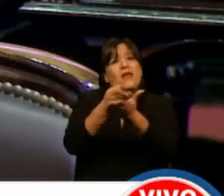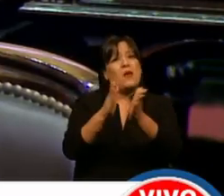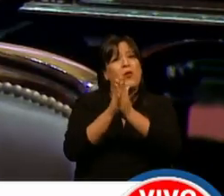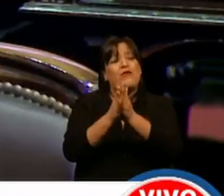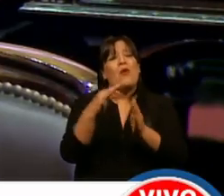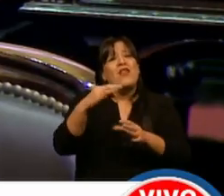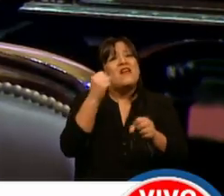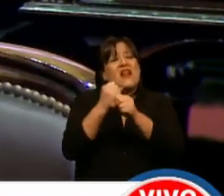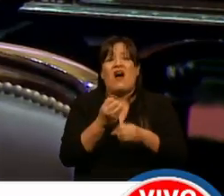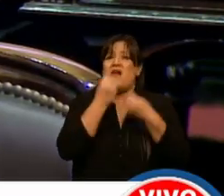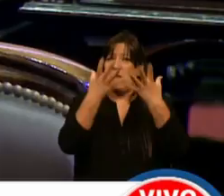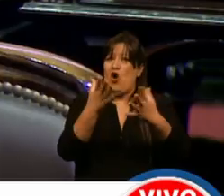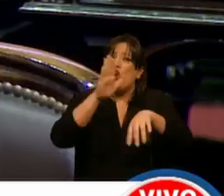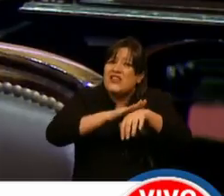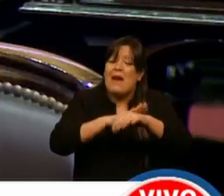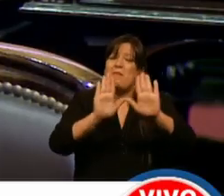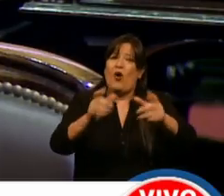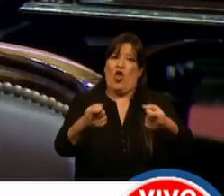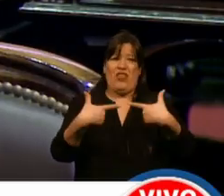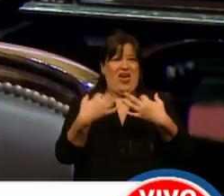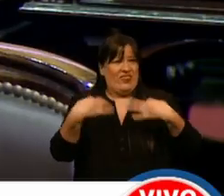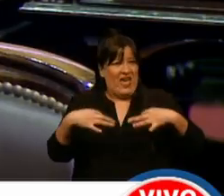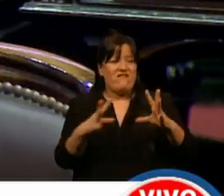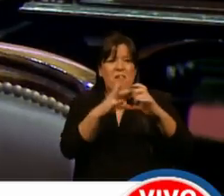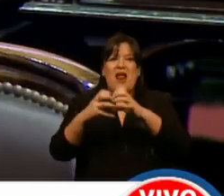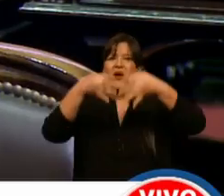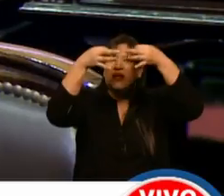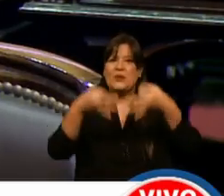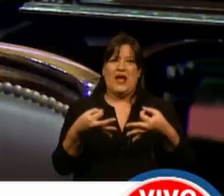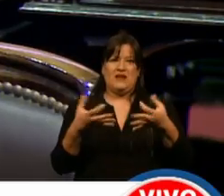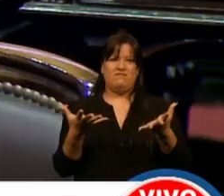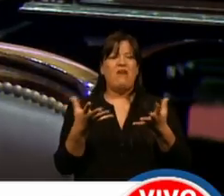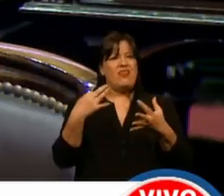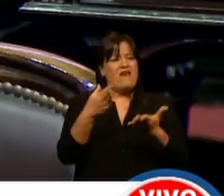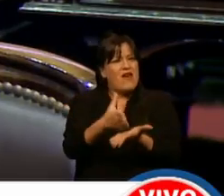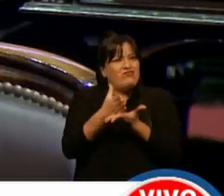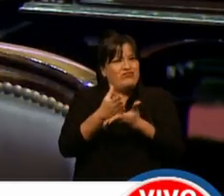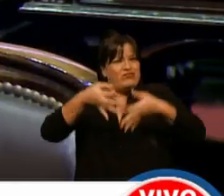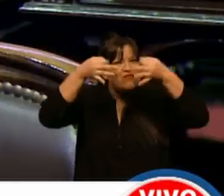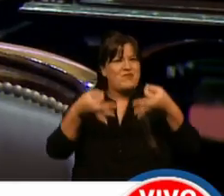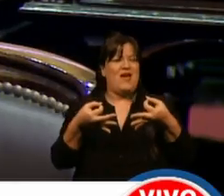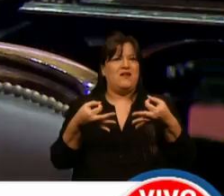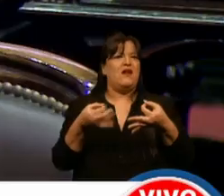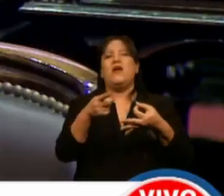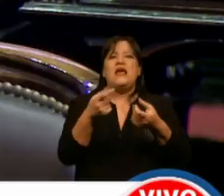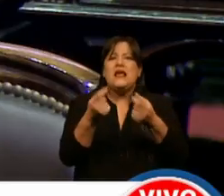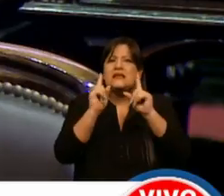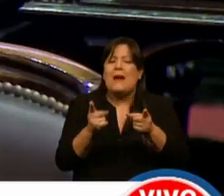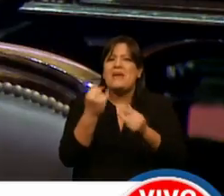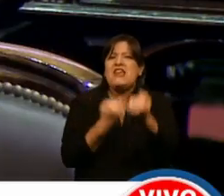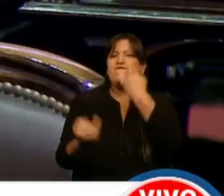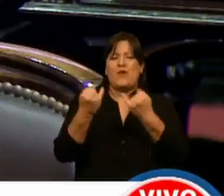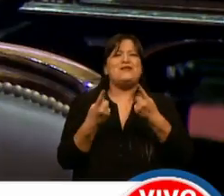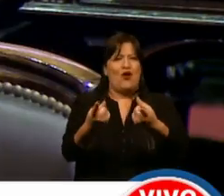trabajemos mejor con más tiempo con más y rigor y con más datos porque